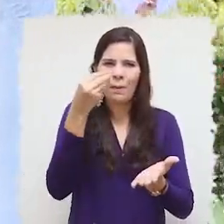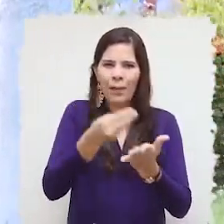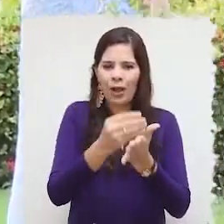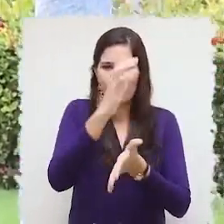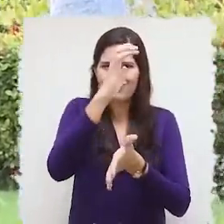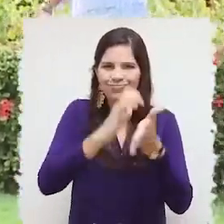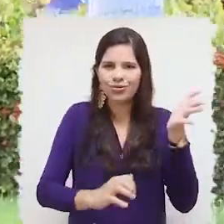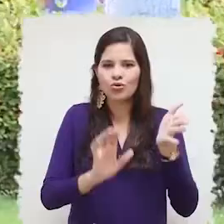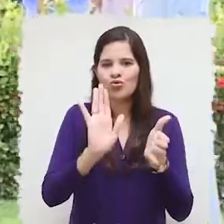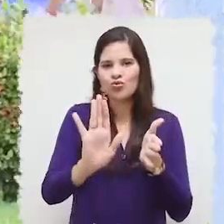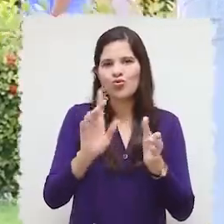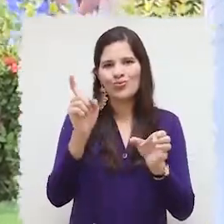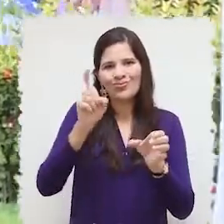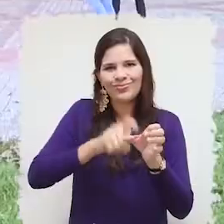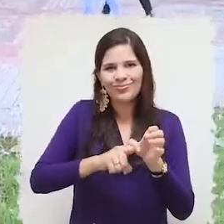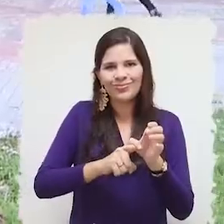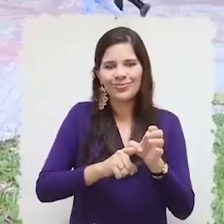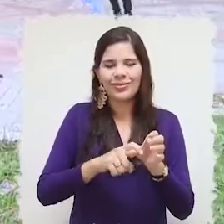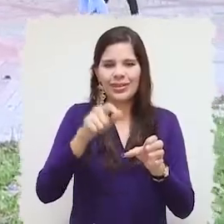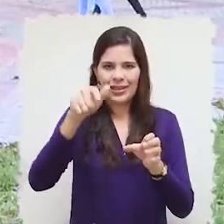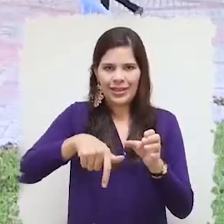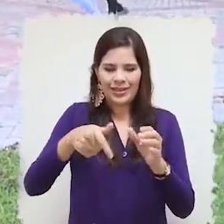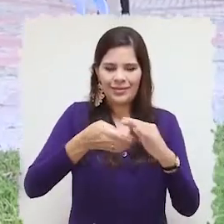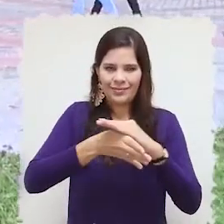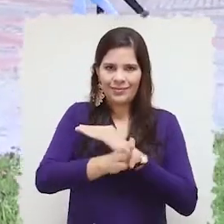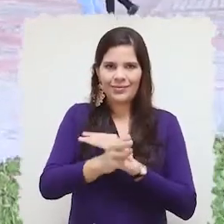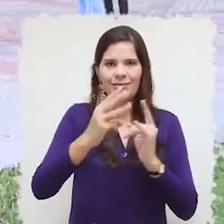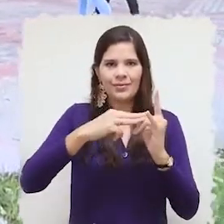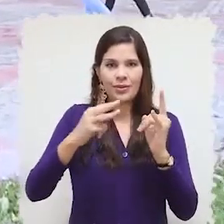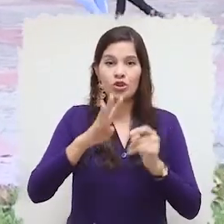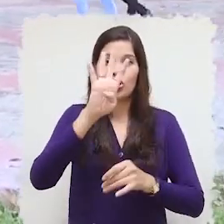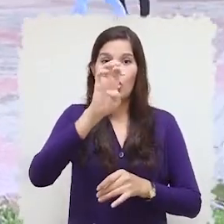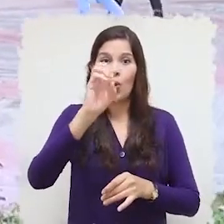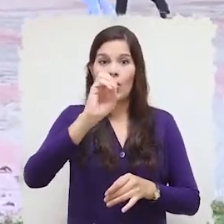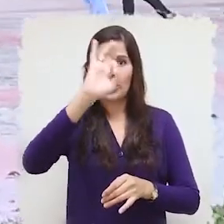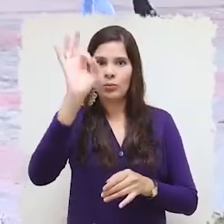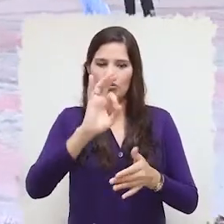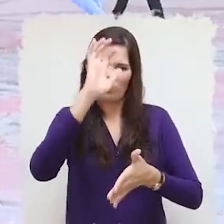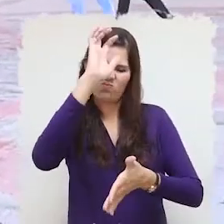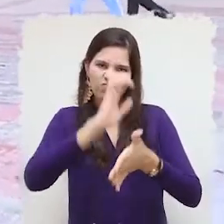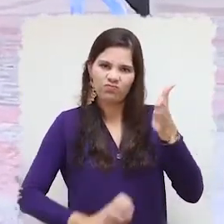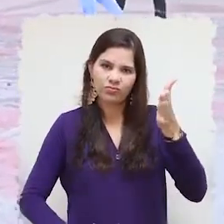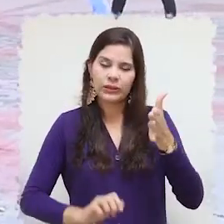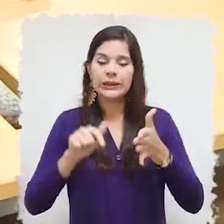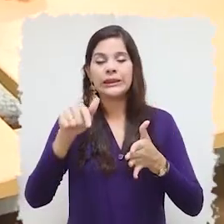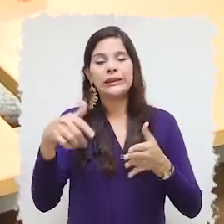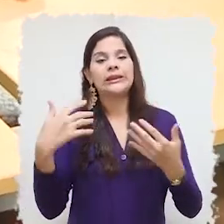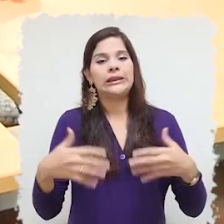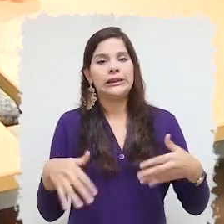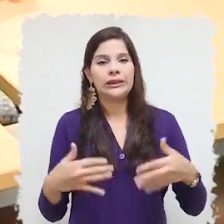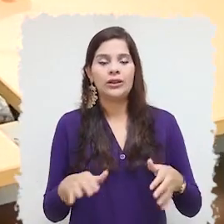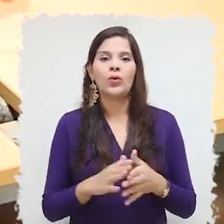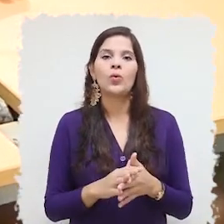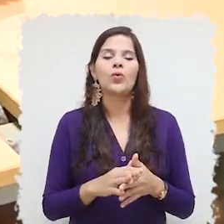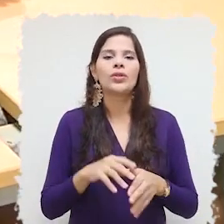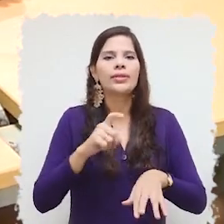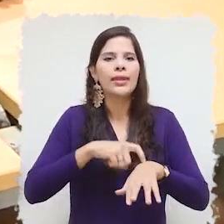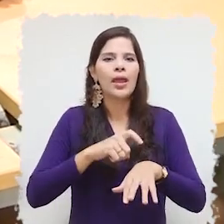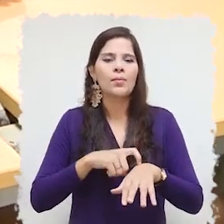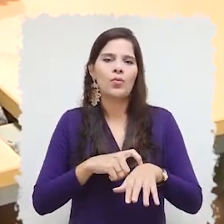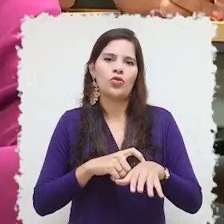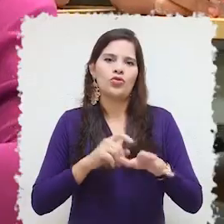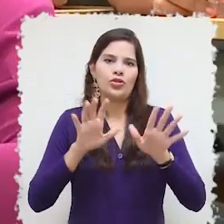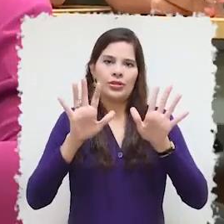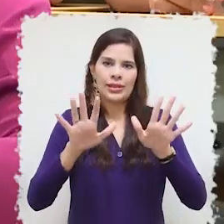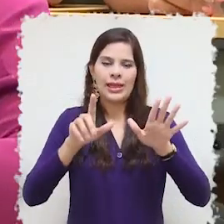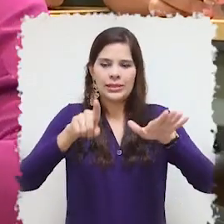por concepto de inscripción en el proceso de admisión y del 90% del valor de la matrícula durante un máximo de